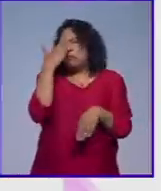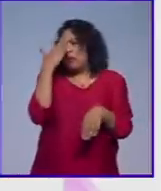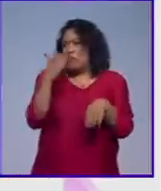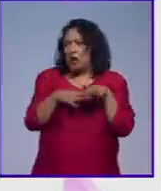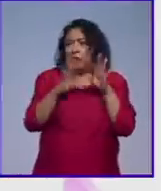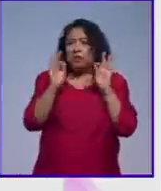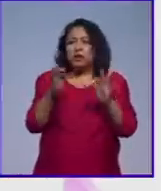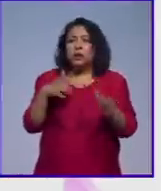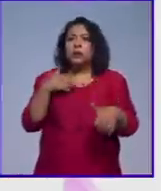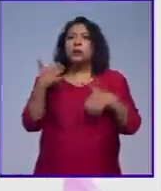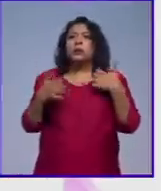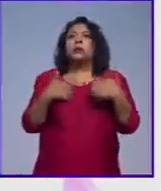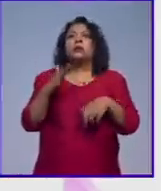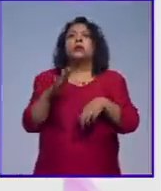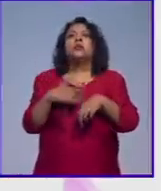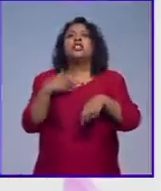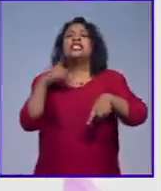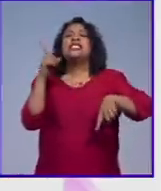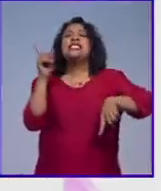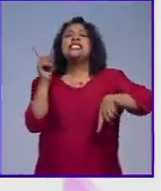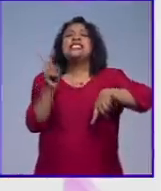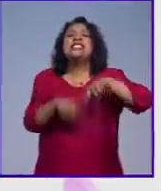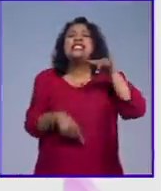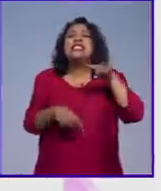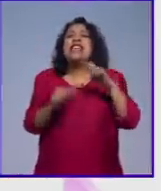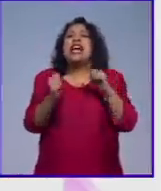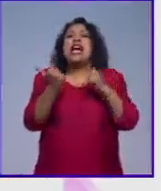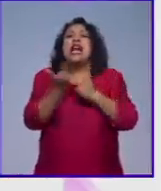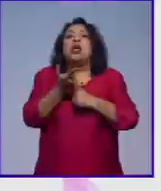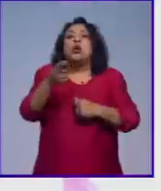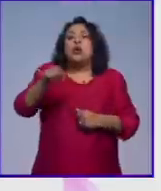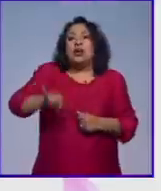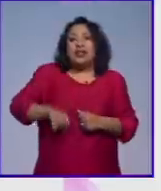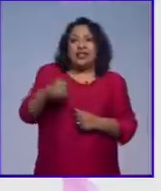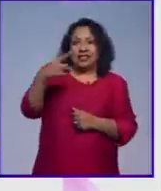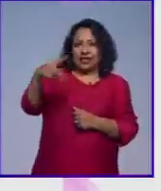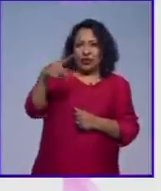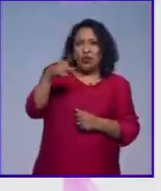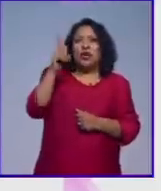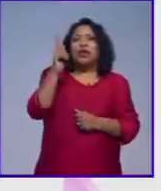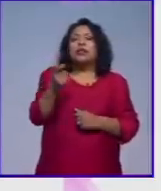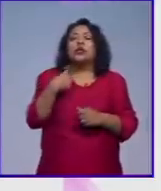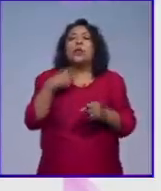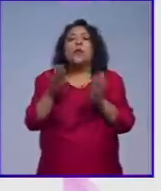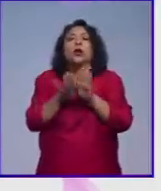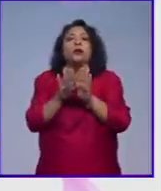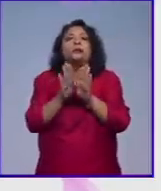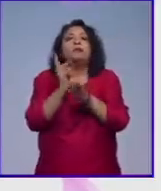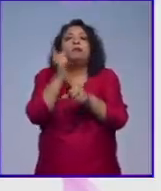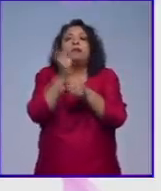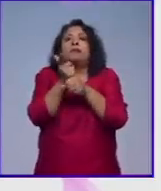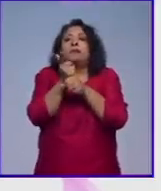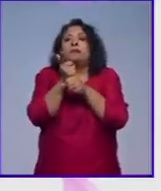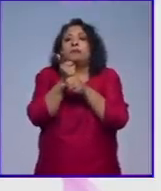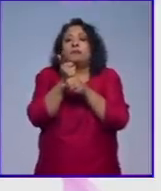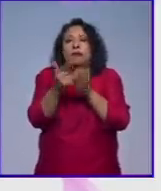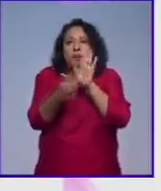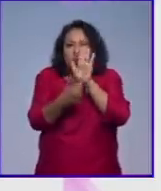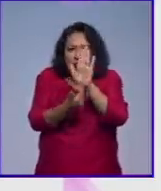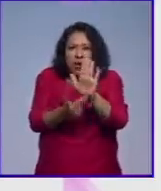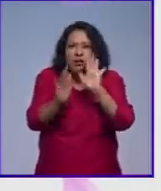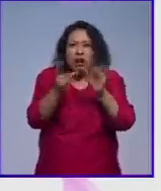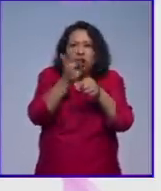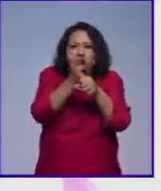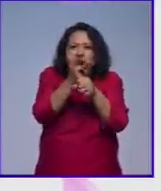profundamente porque entonces le quita aquello que le interesa a Bergman, encontrar en la puesta en